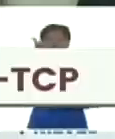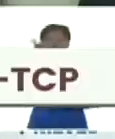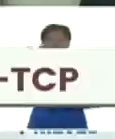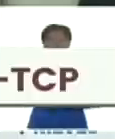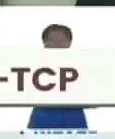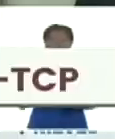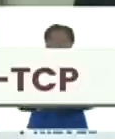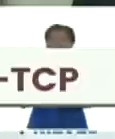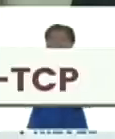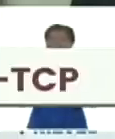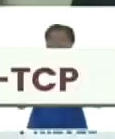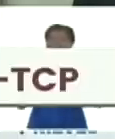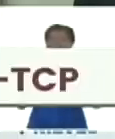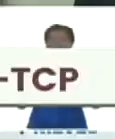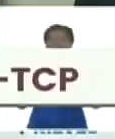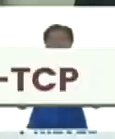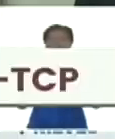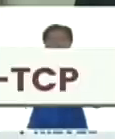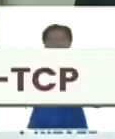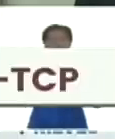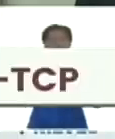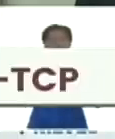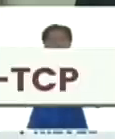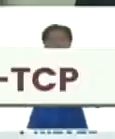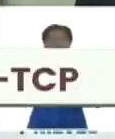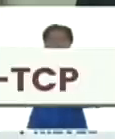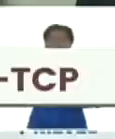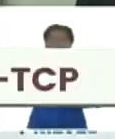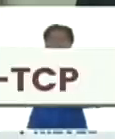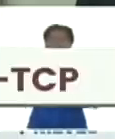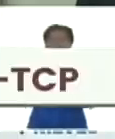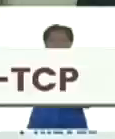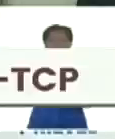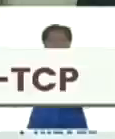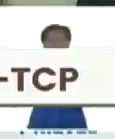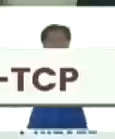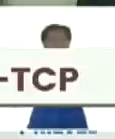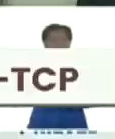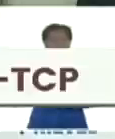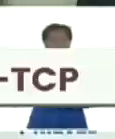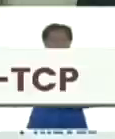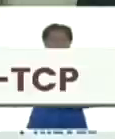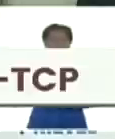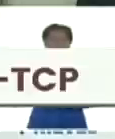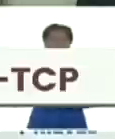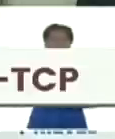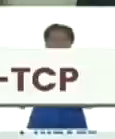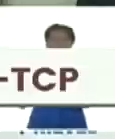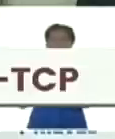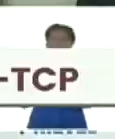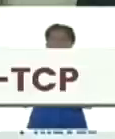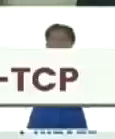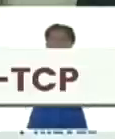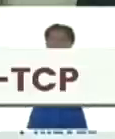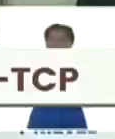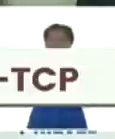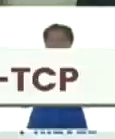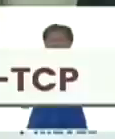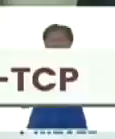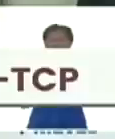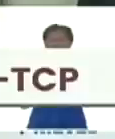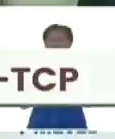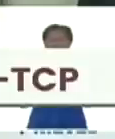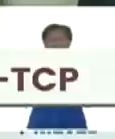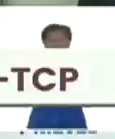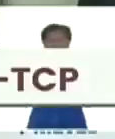y por su liderazgo firme que brinda alianza entre países amigos. Podemos decir claramente que el ALBA